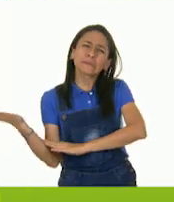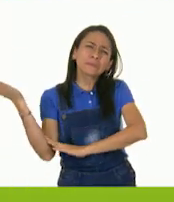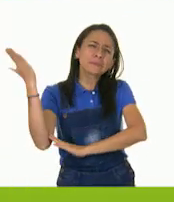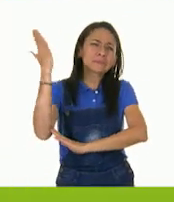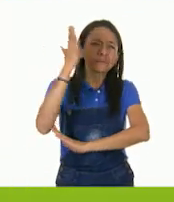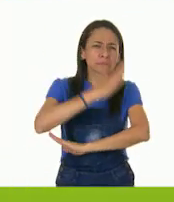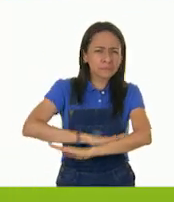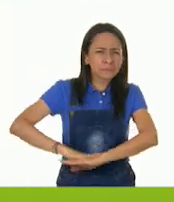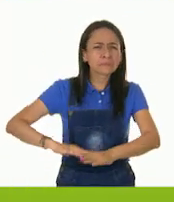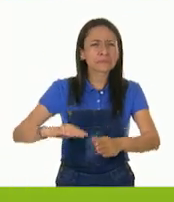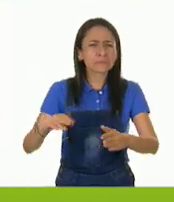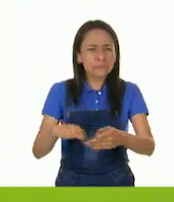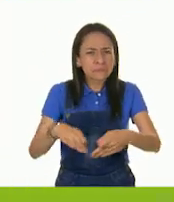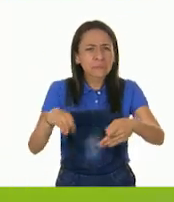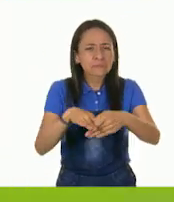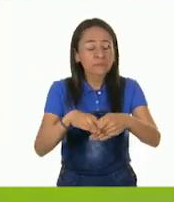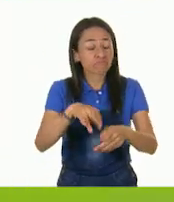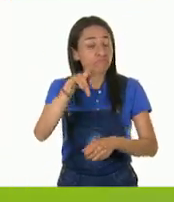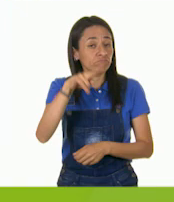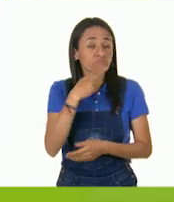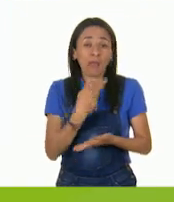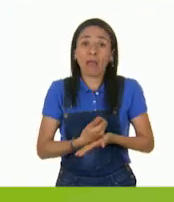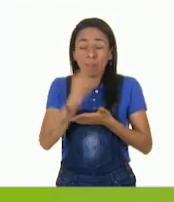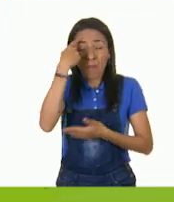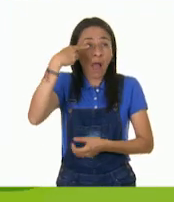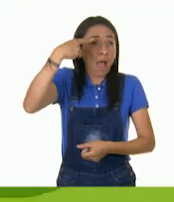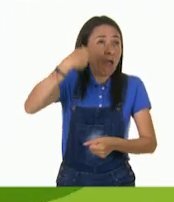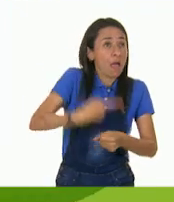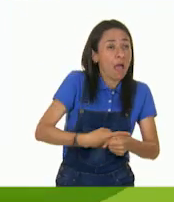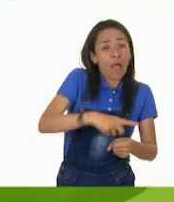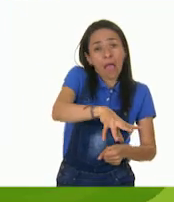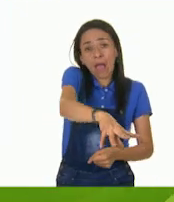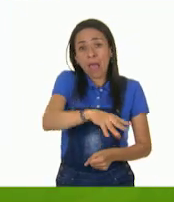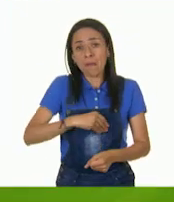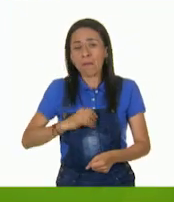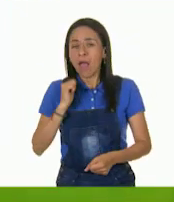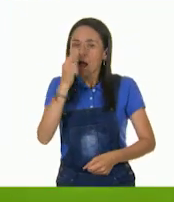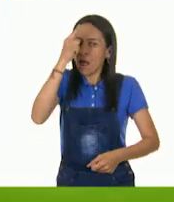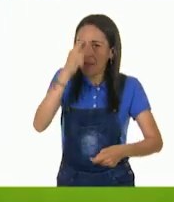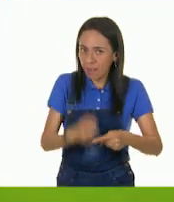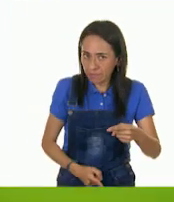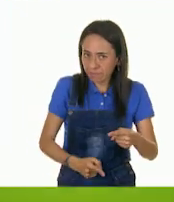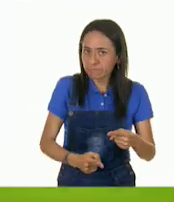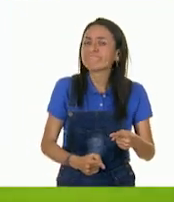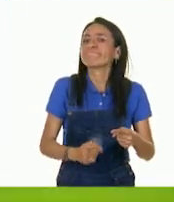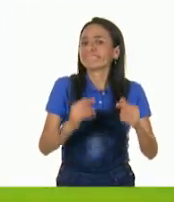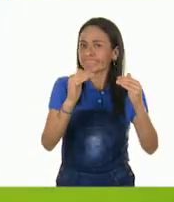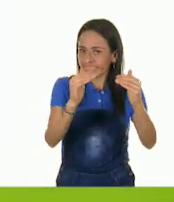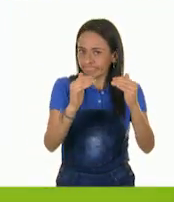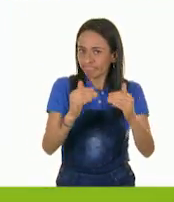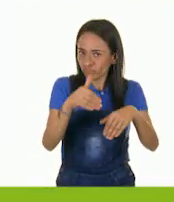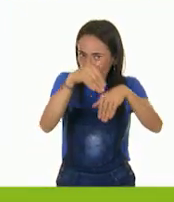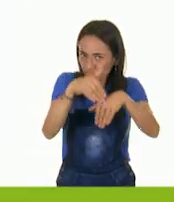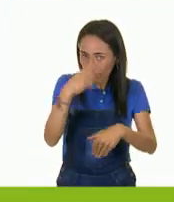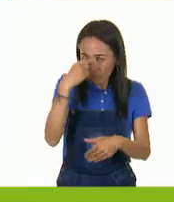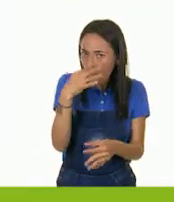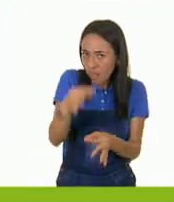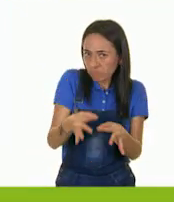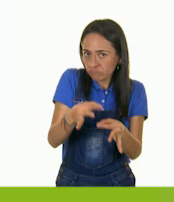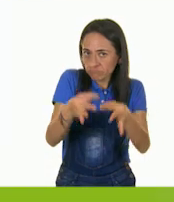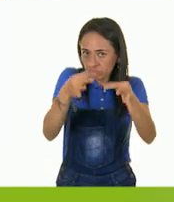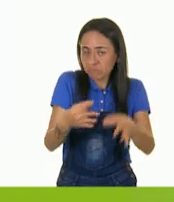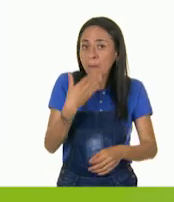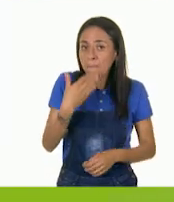importante para prevenir cualquier enfermedad sigue estos pasos para hacerlo correctamente como gea tus